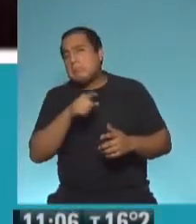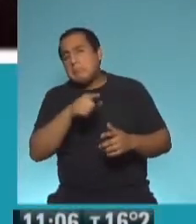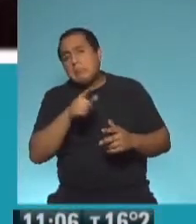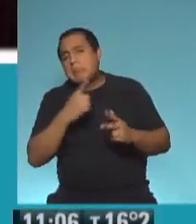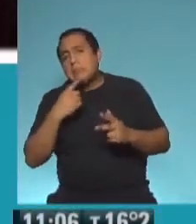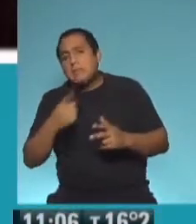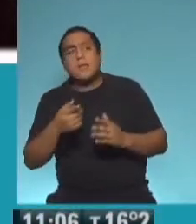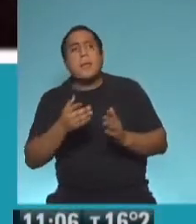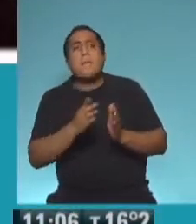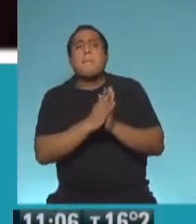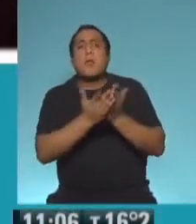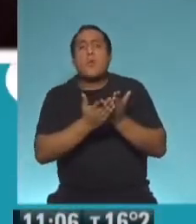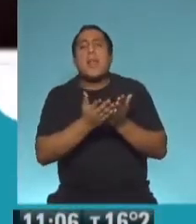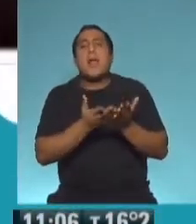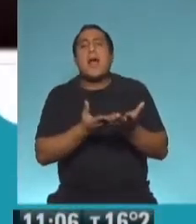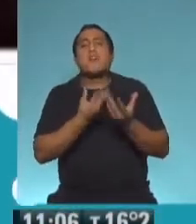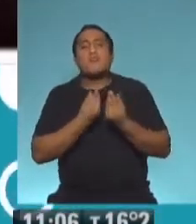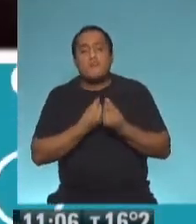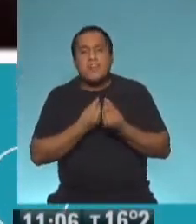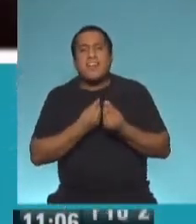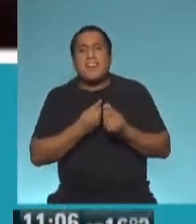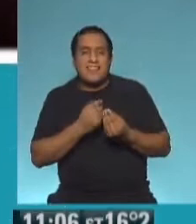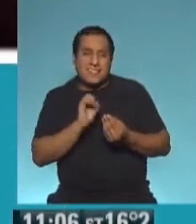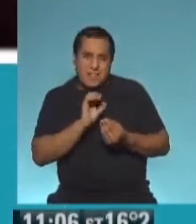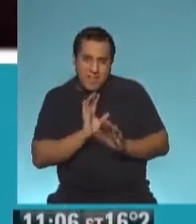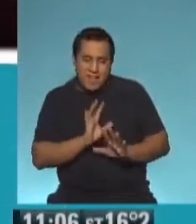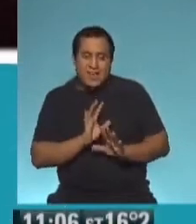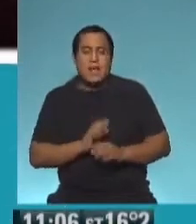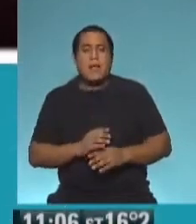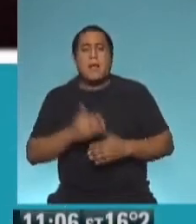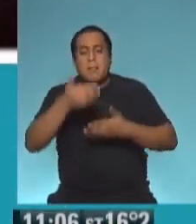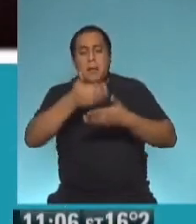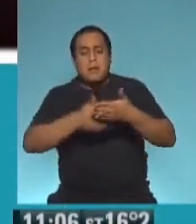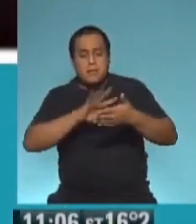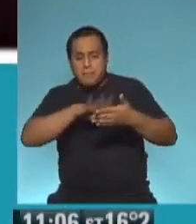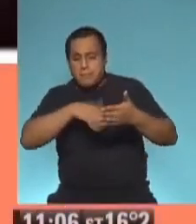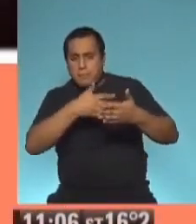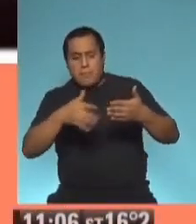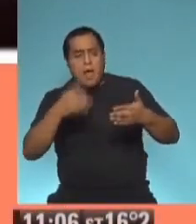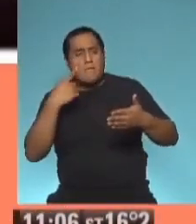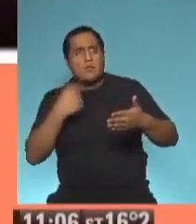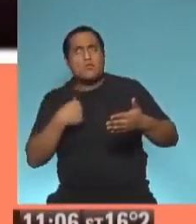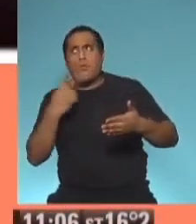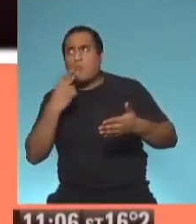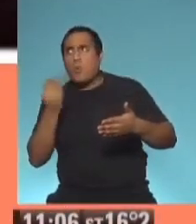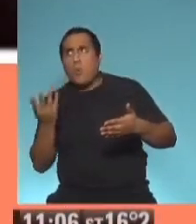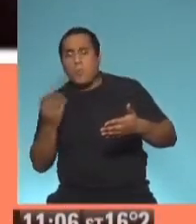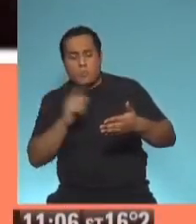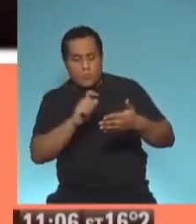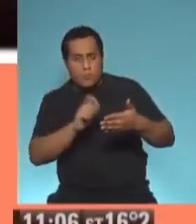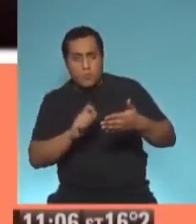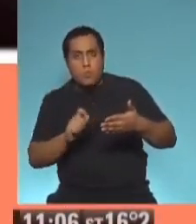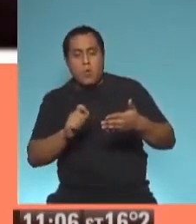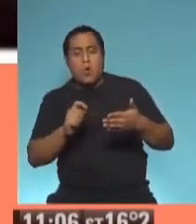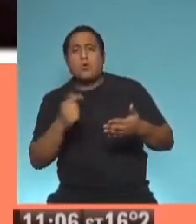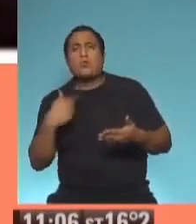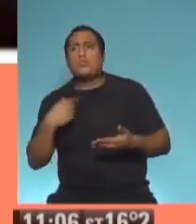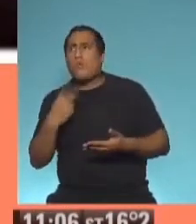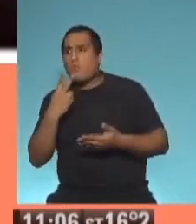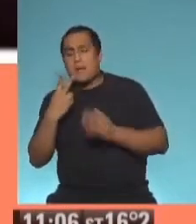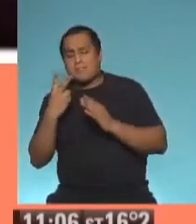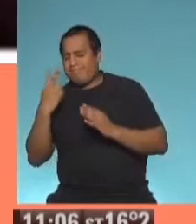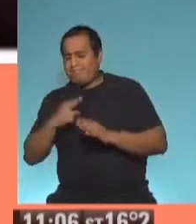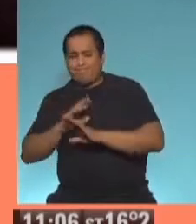manual de autoayuda, planillas para evaluar cuánto uno fuma y qué cosas hacer para dejar de fumar y